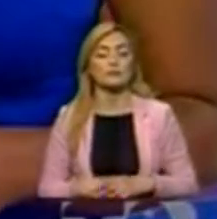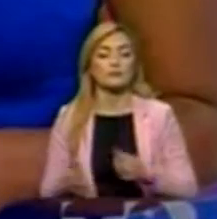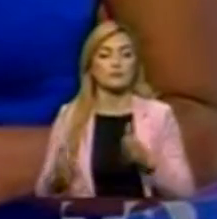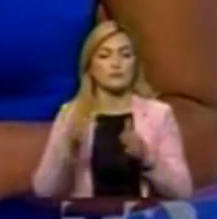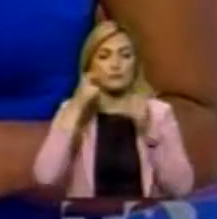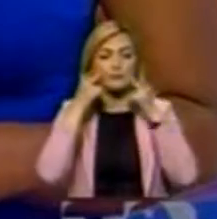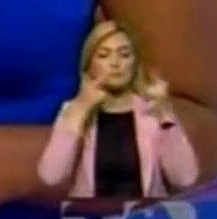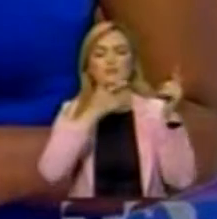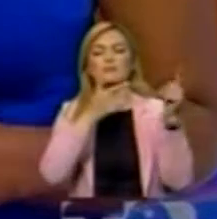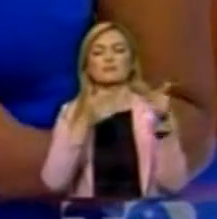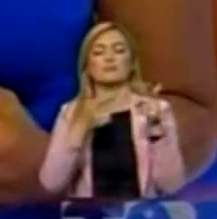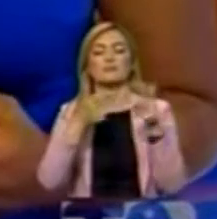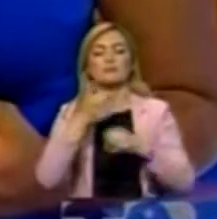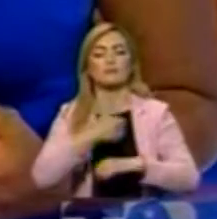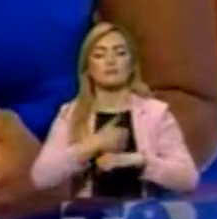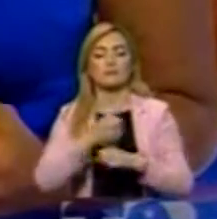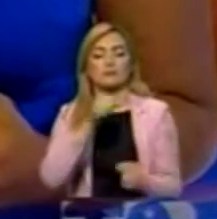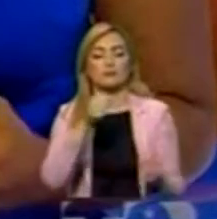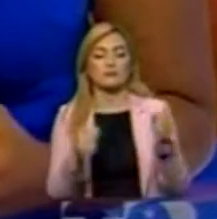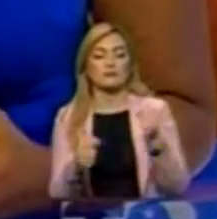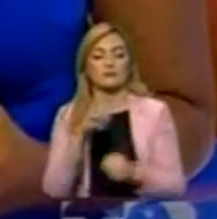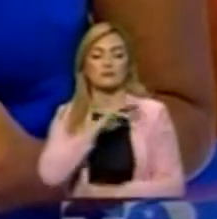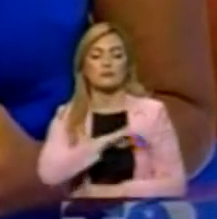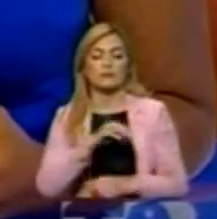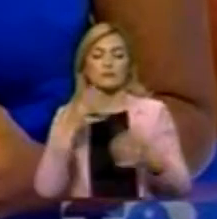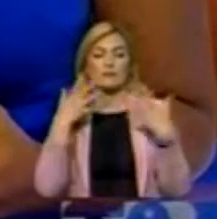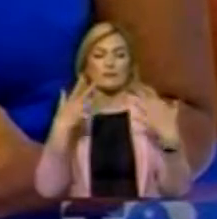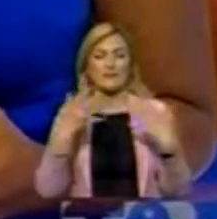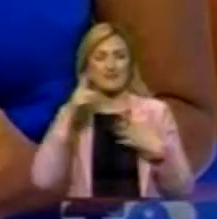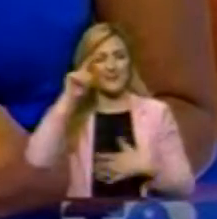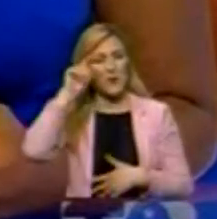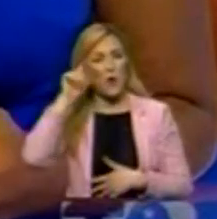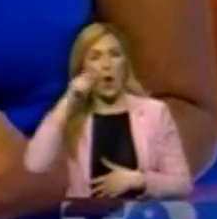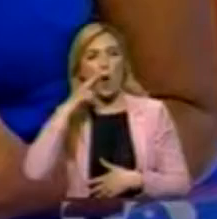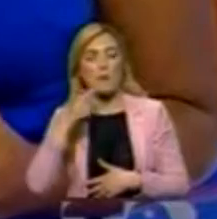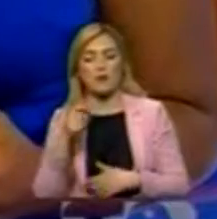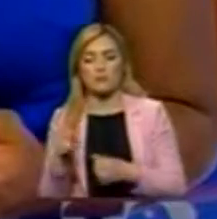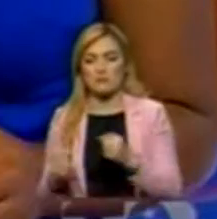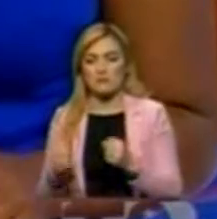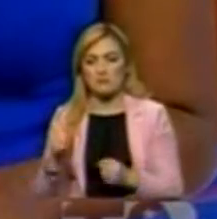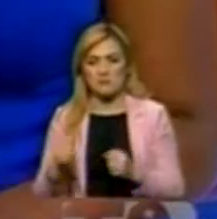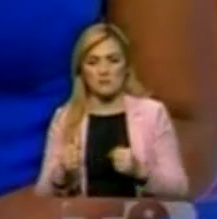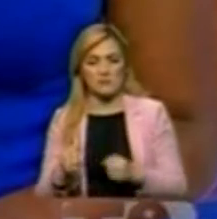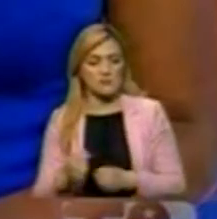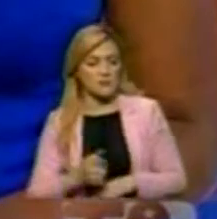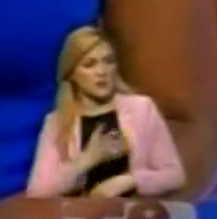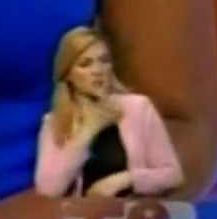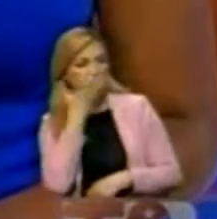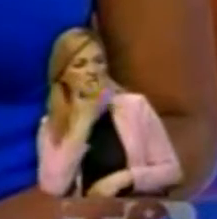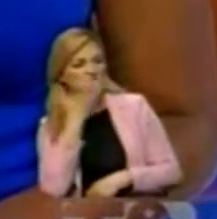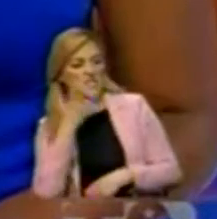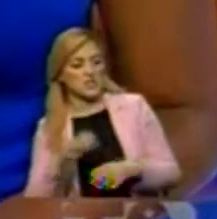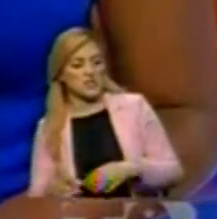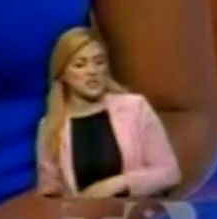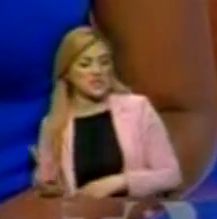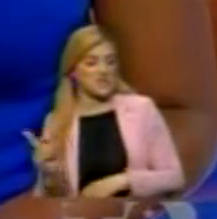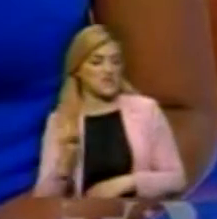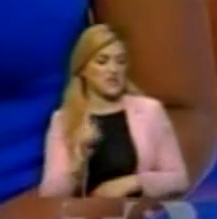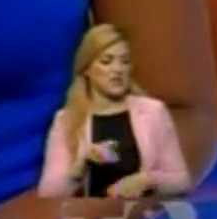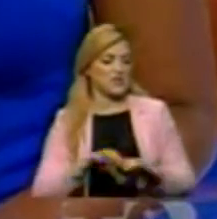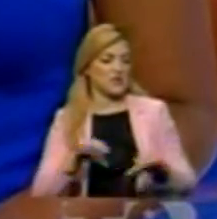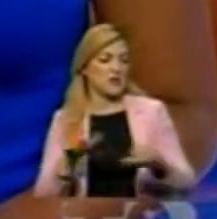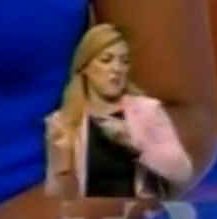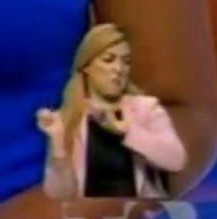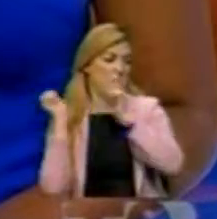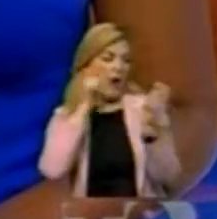El vigilante de la Autoridad de Tránsito Municipal de Guayaquil, que fue agredido por un conductor con una gata hidráulica en el norte de Guayaquil, no perdió la